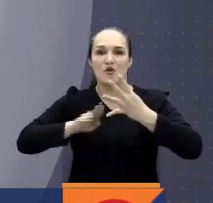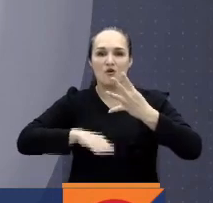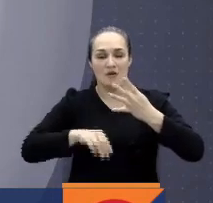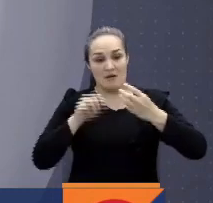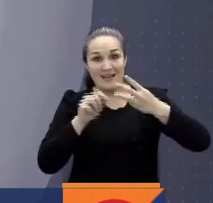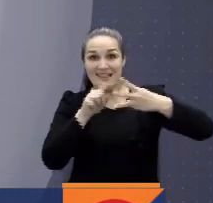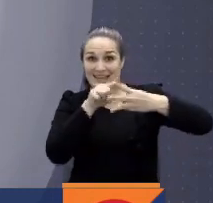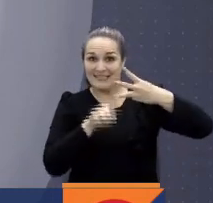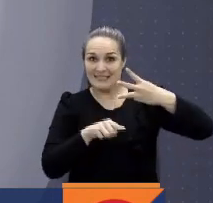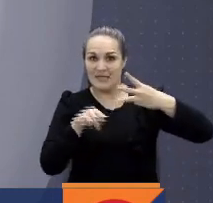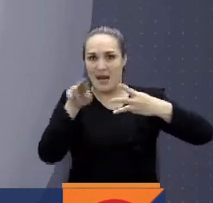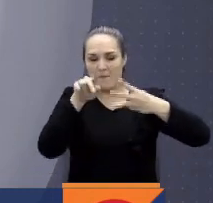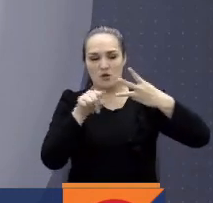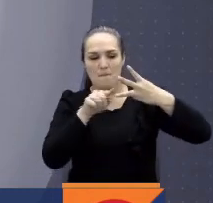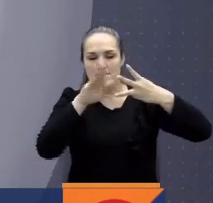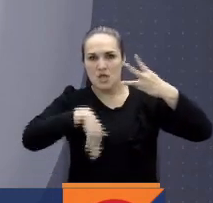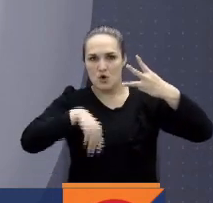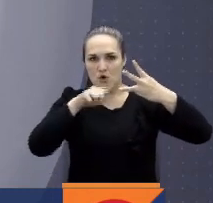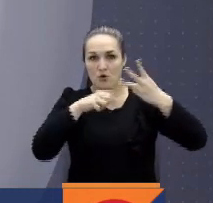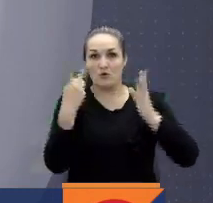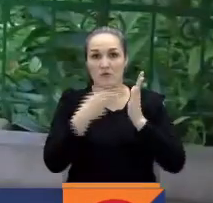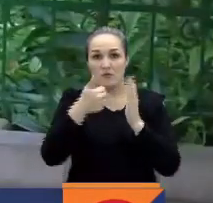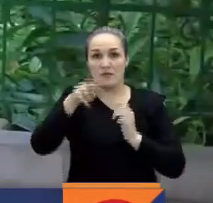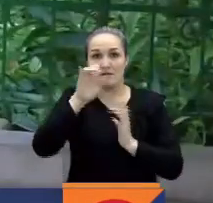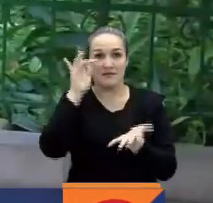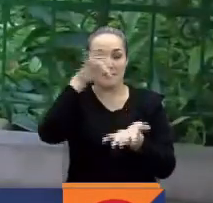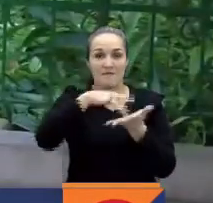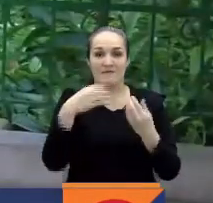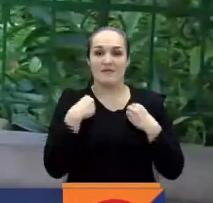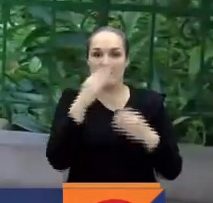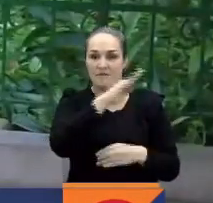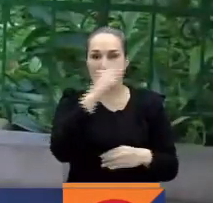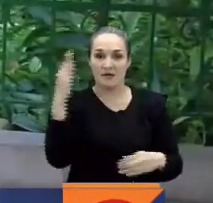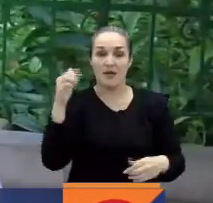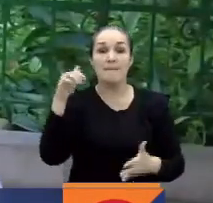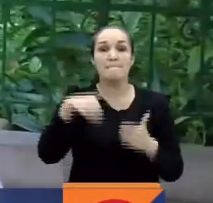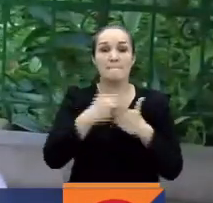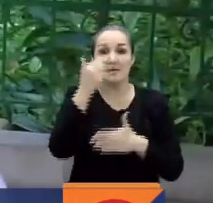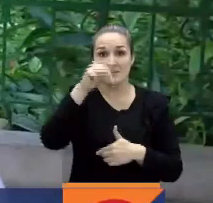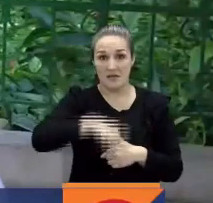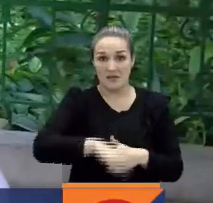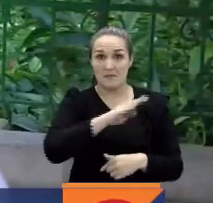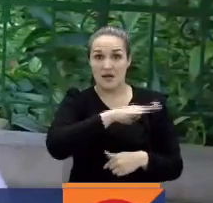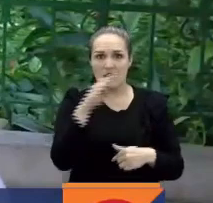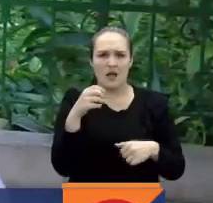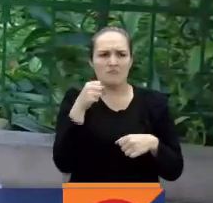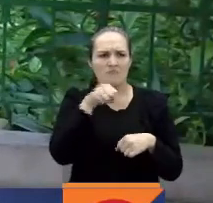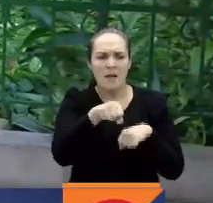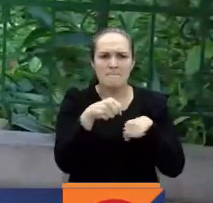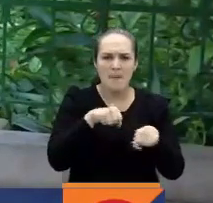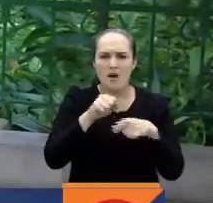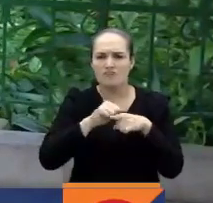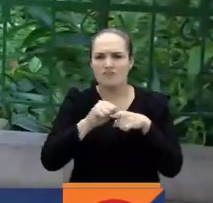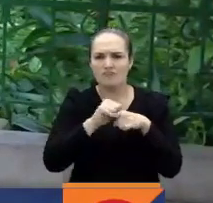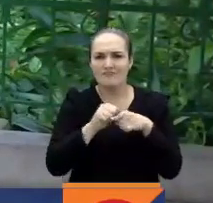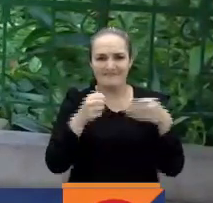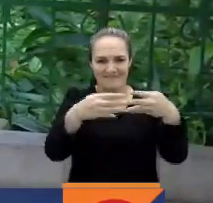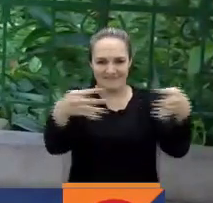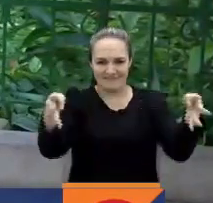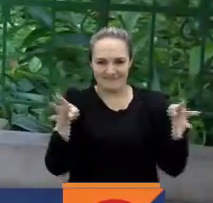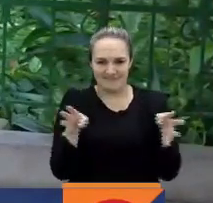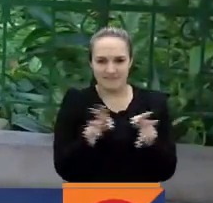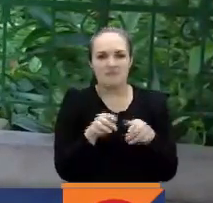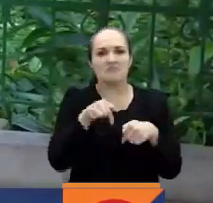desde 2017 había llegado a Barranquilla. Él empezó acá a entrenar en un gimnasio donde